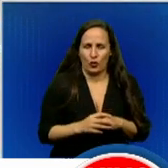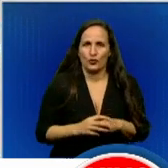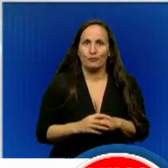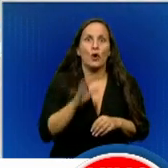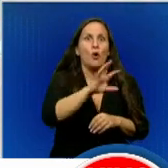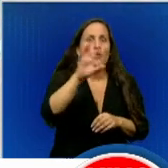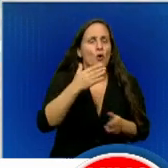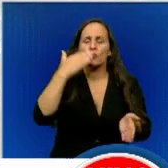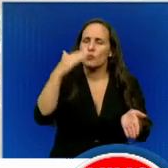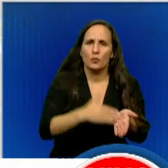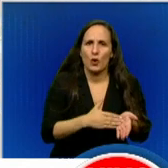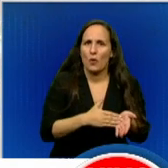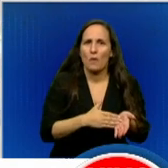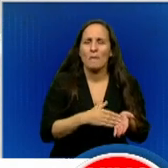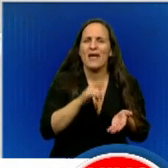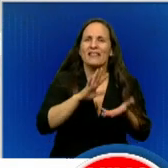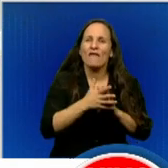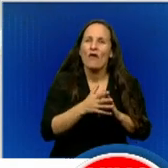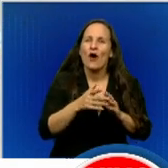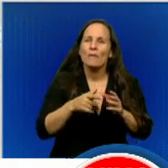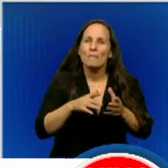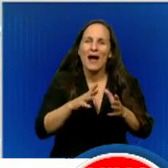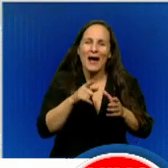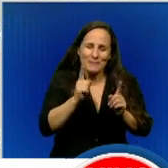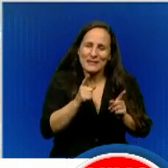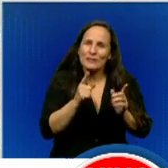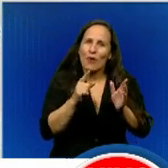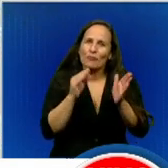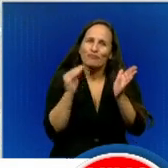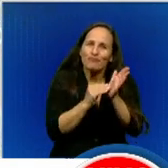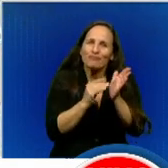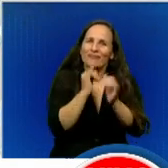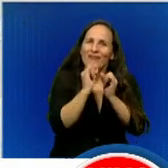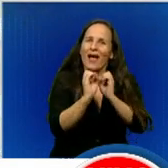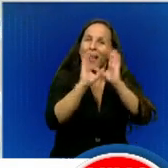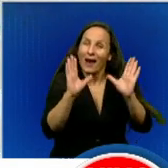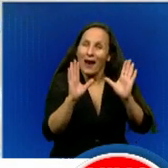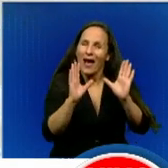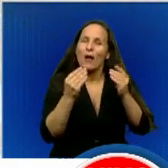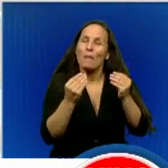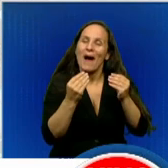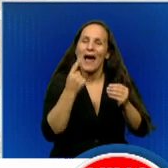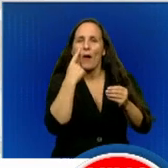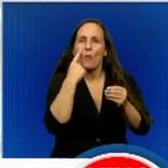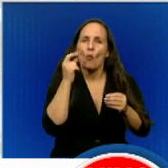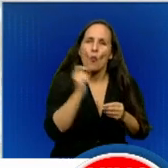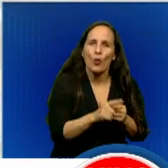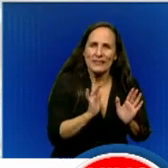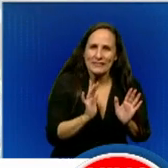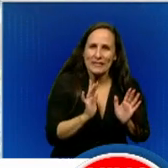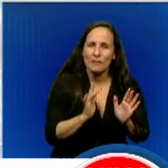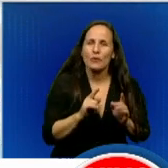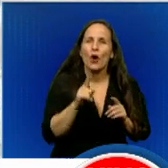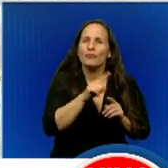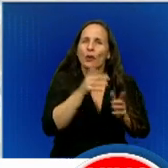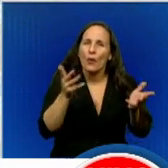comprometen a implementar un régimen como el establecido en la presente cláusula para sus respectivos municipios impulsar su